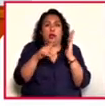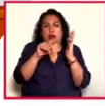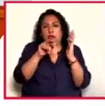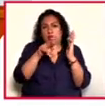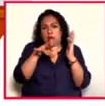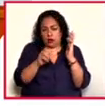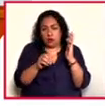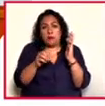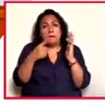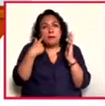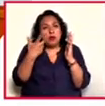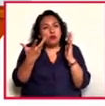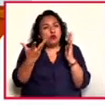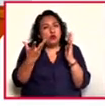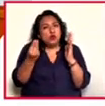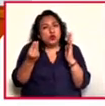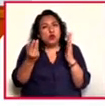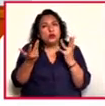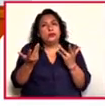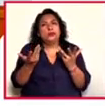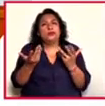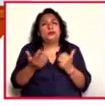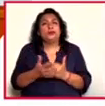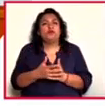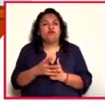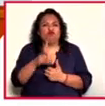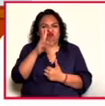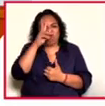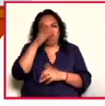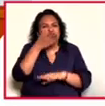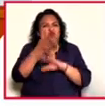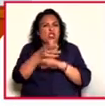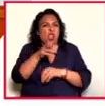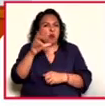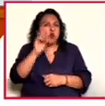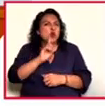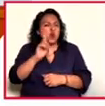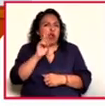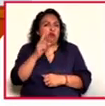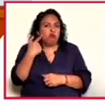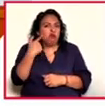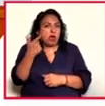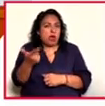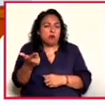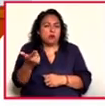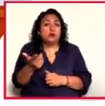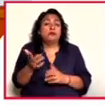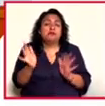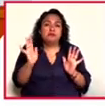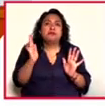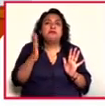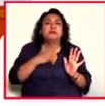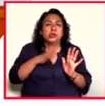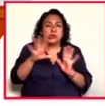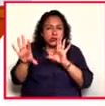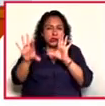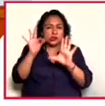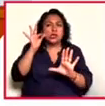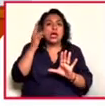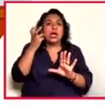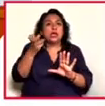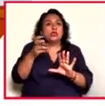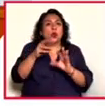se ve plasmada ahí violencia hacia la mujer. Entonces quisimos tomarlo como un